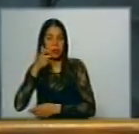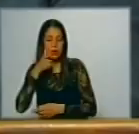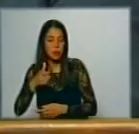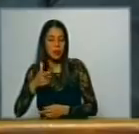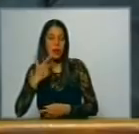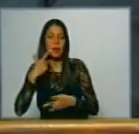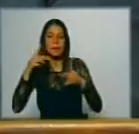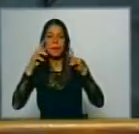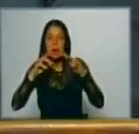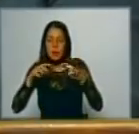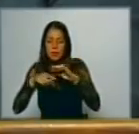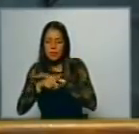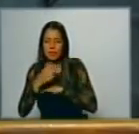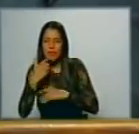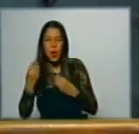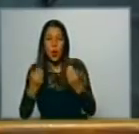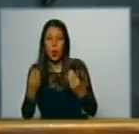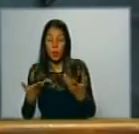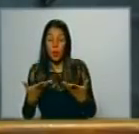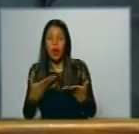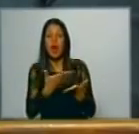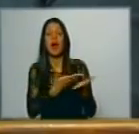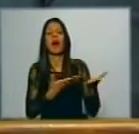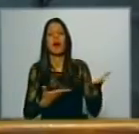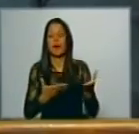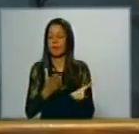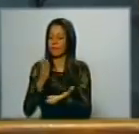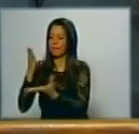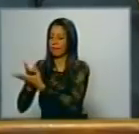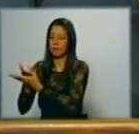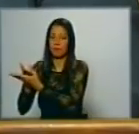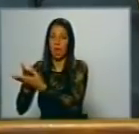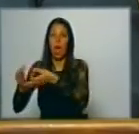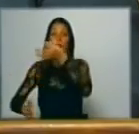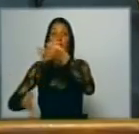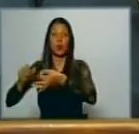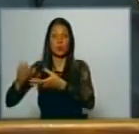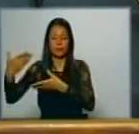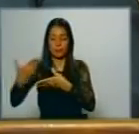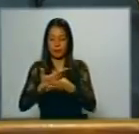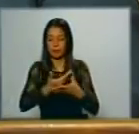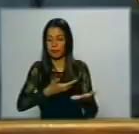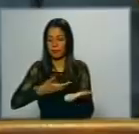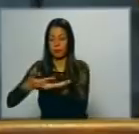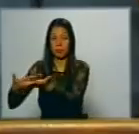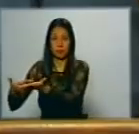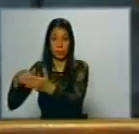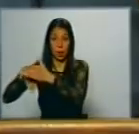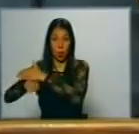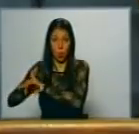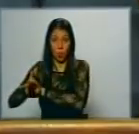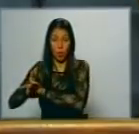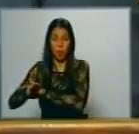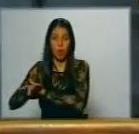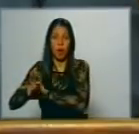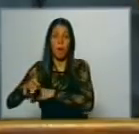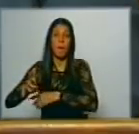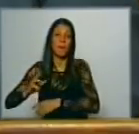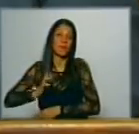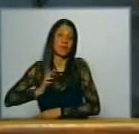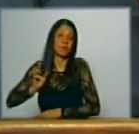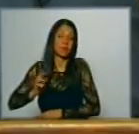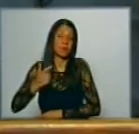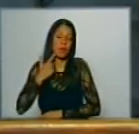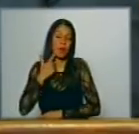de ser incorporados a los expedientes que dicha superintendencia conozca, podrán ser utilizados por